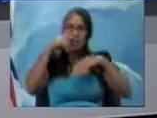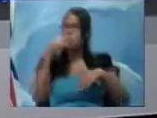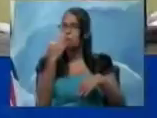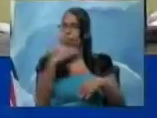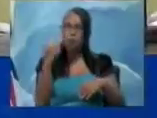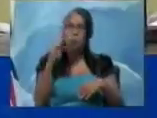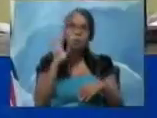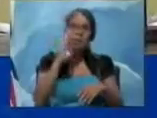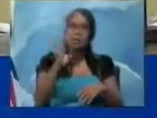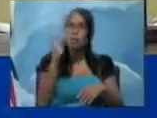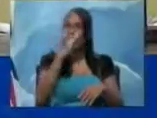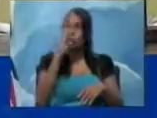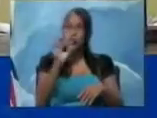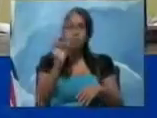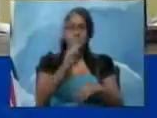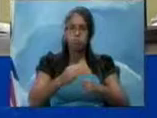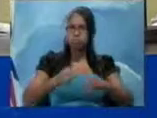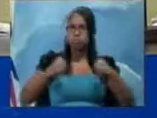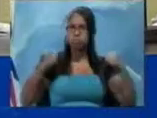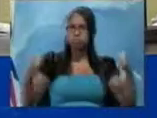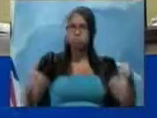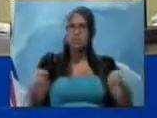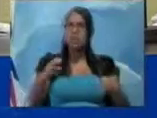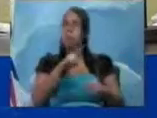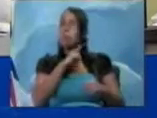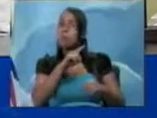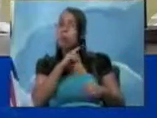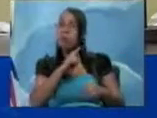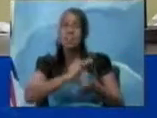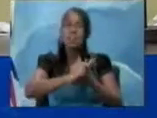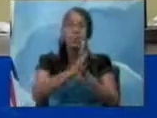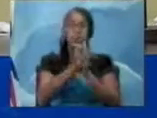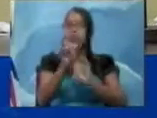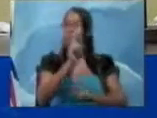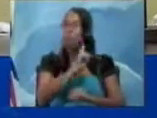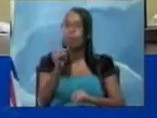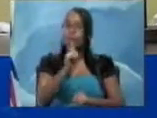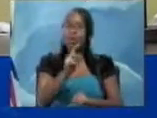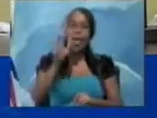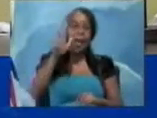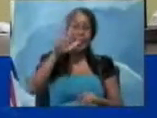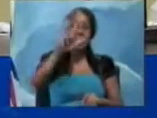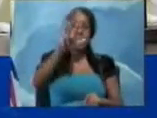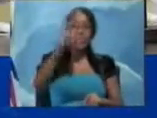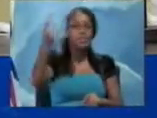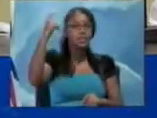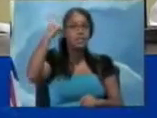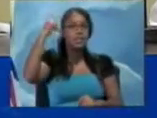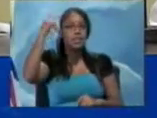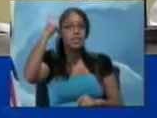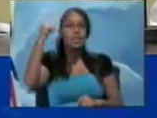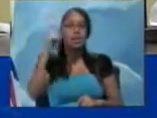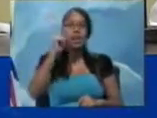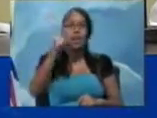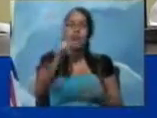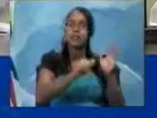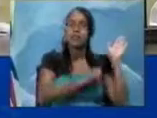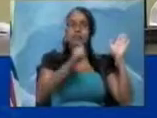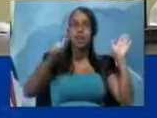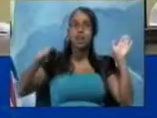boca no se abomo así como un barril no al tercer día el